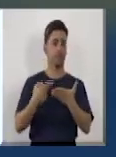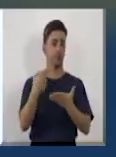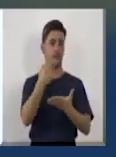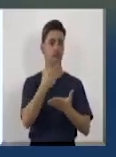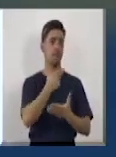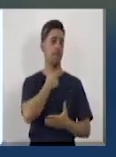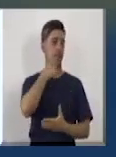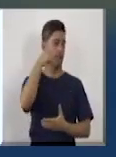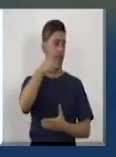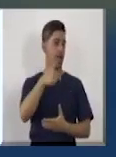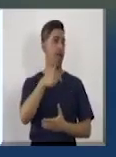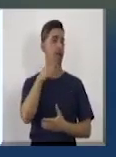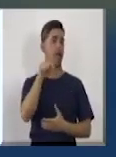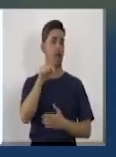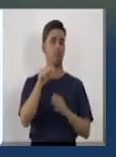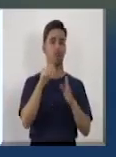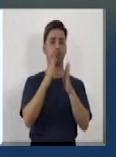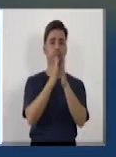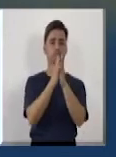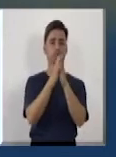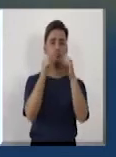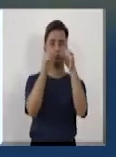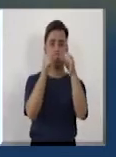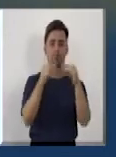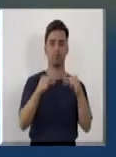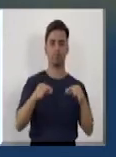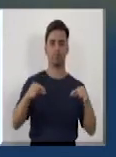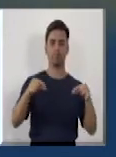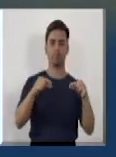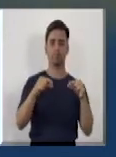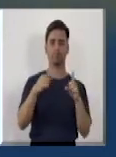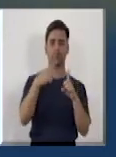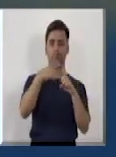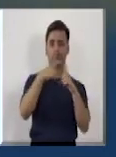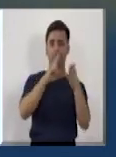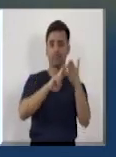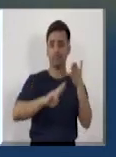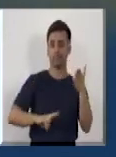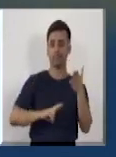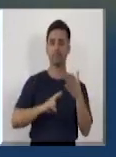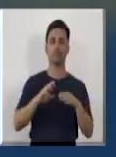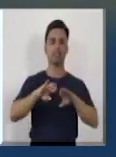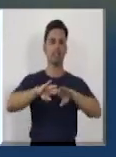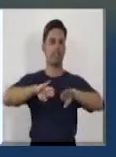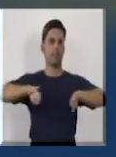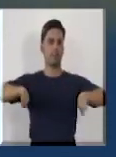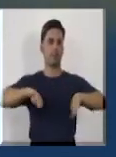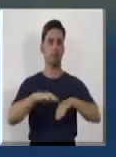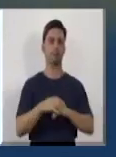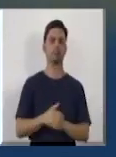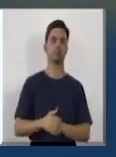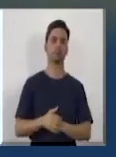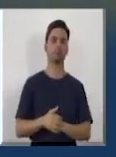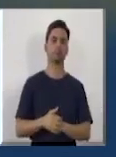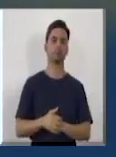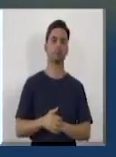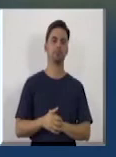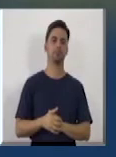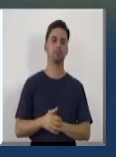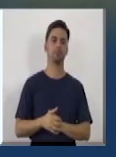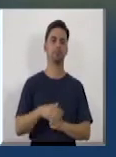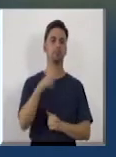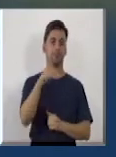mutuamente al interactuar. En este ejercicio, a partir de los contenidos que hemos ido reflexionando,